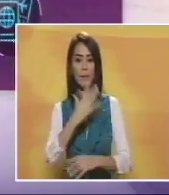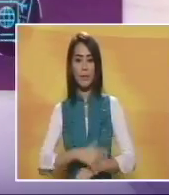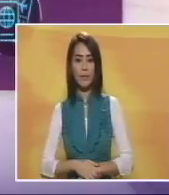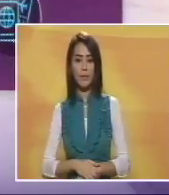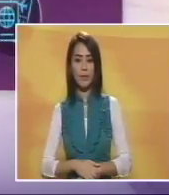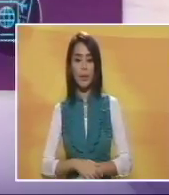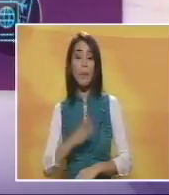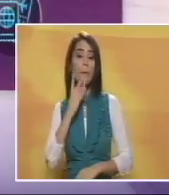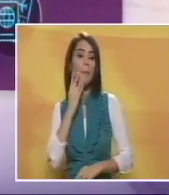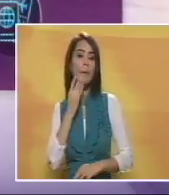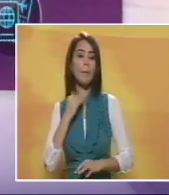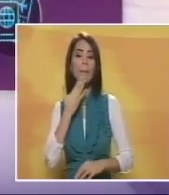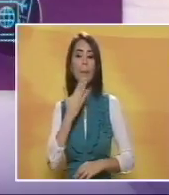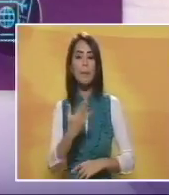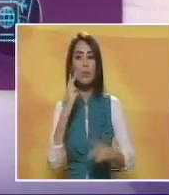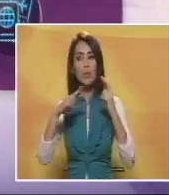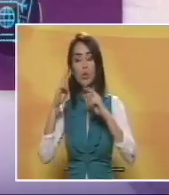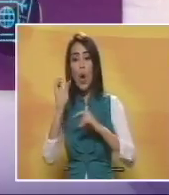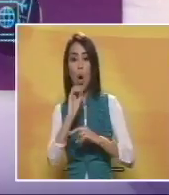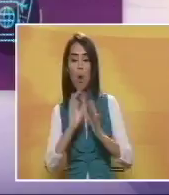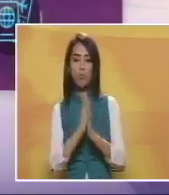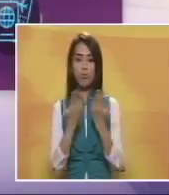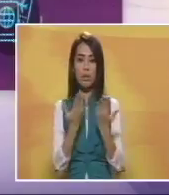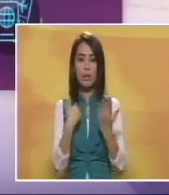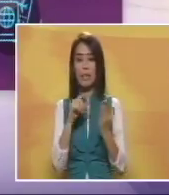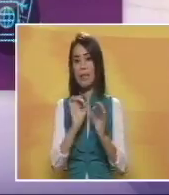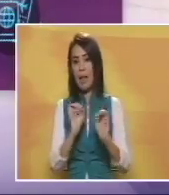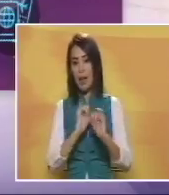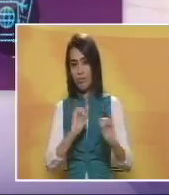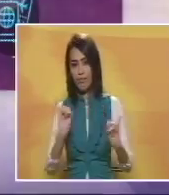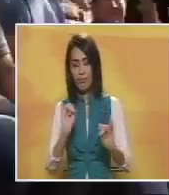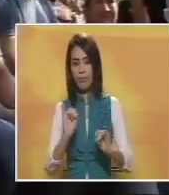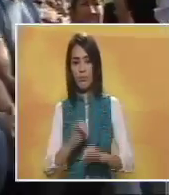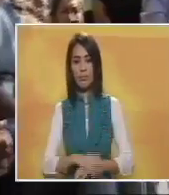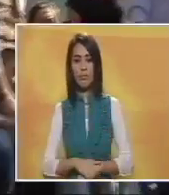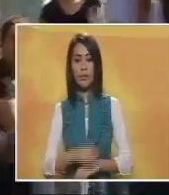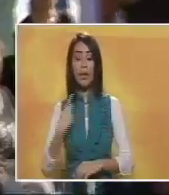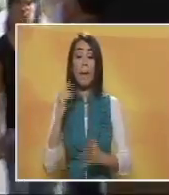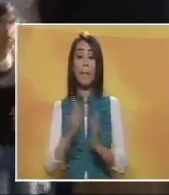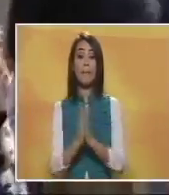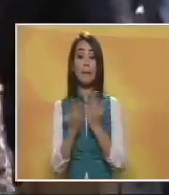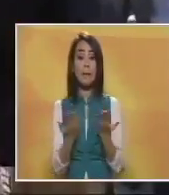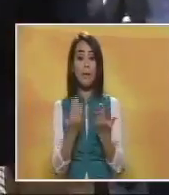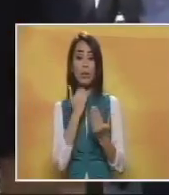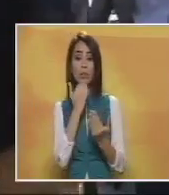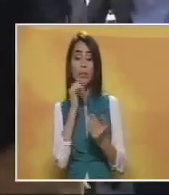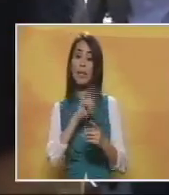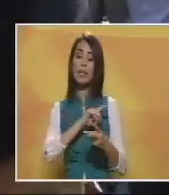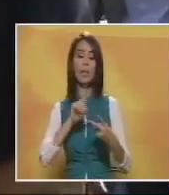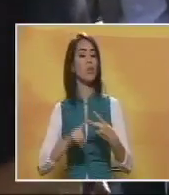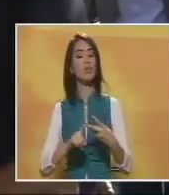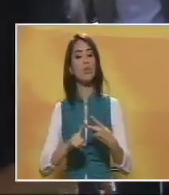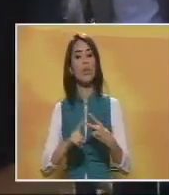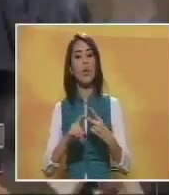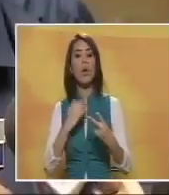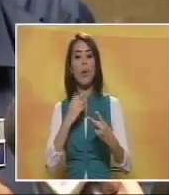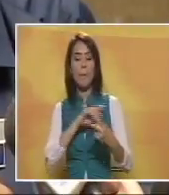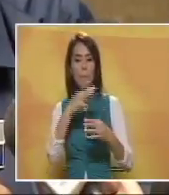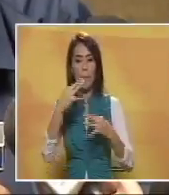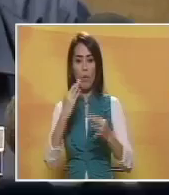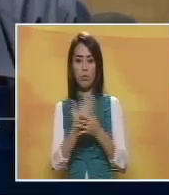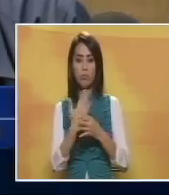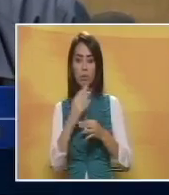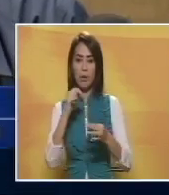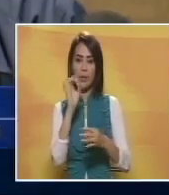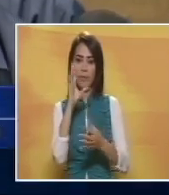caso que el permiso de turismo o la visa hayan vencido, deberá llevar el pasaporte más el certificado de ingreso a Chile.